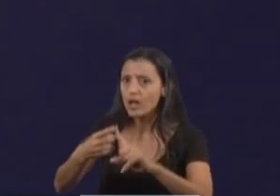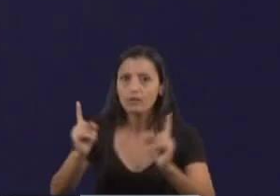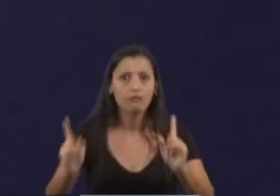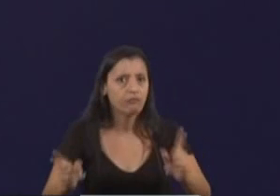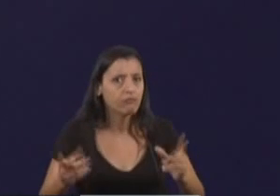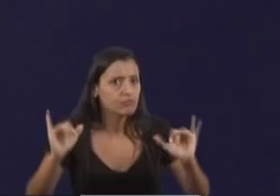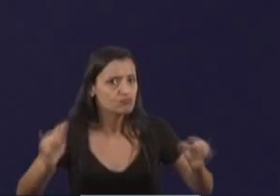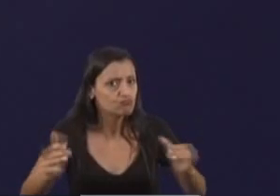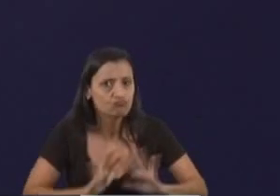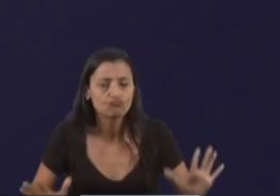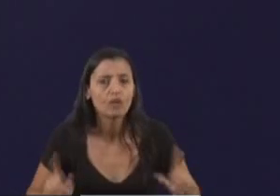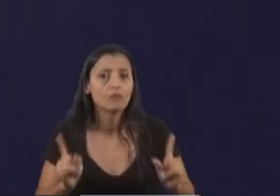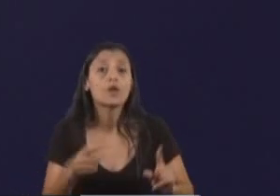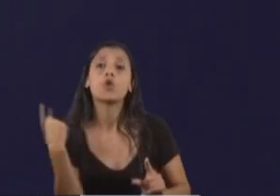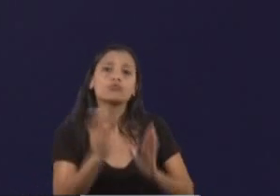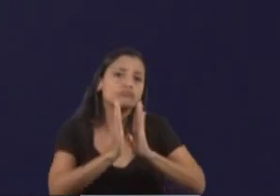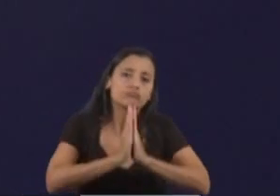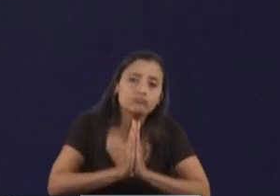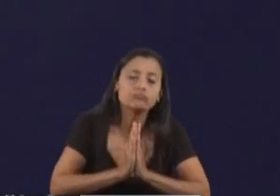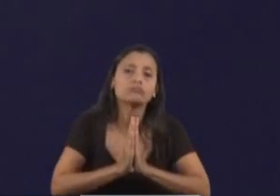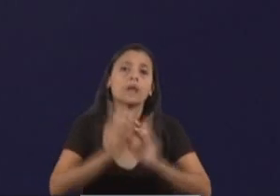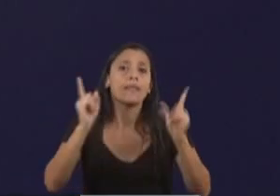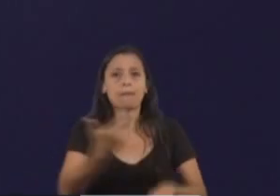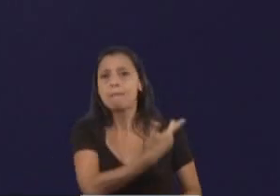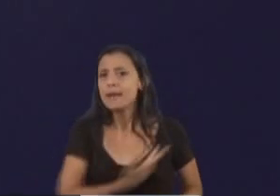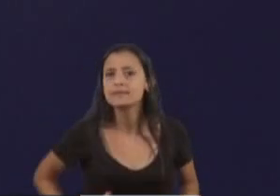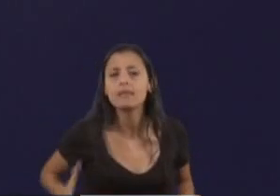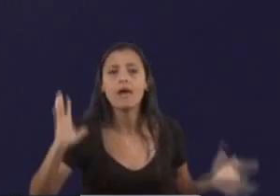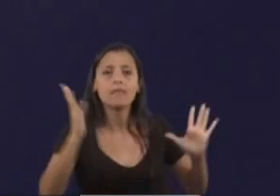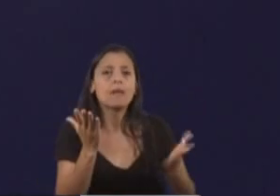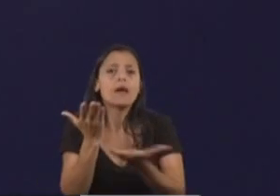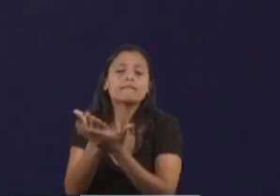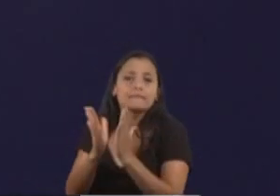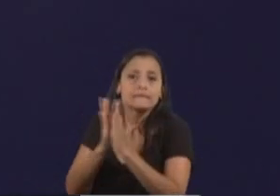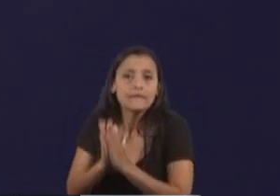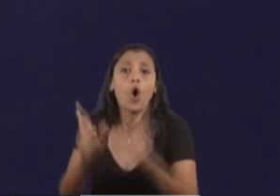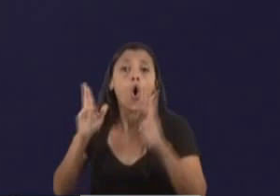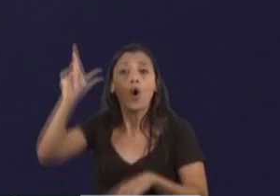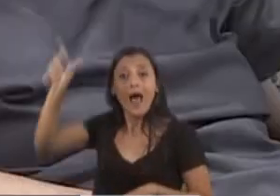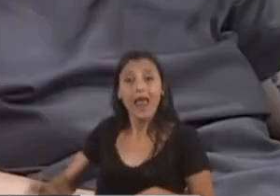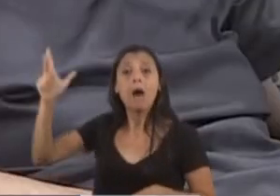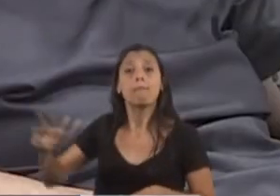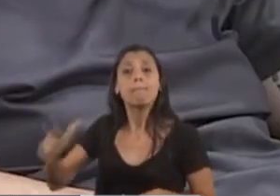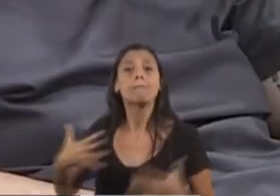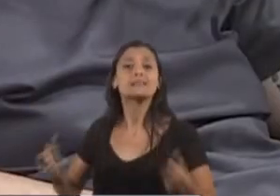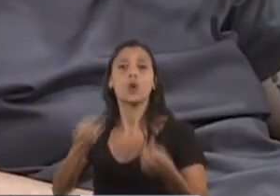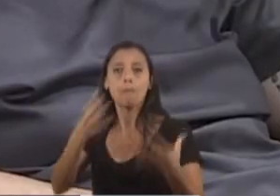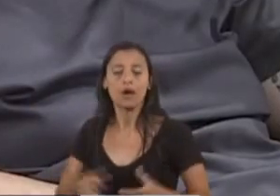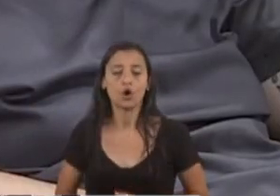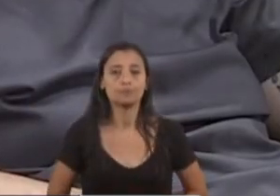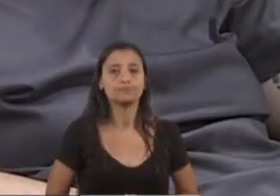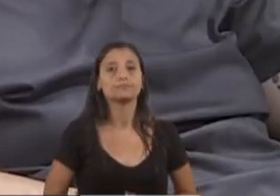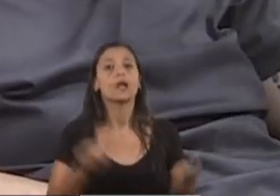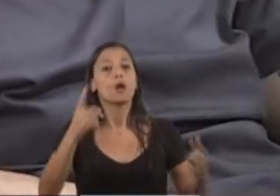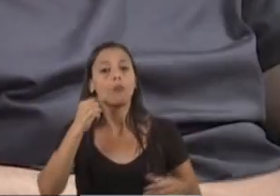repito, rezamos, y el presidente también lo hace, por su pronta recuperación. ¿Qué tal, Manuel? Buen